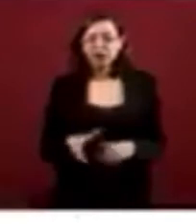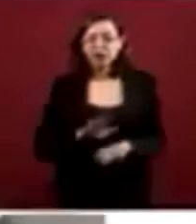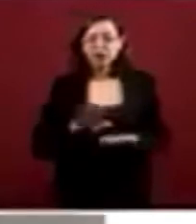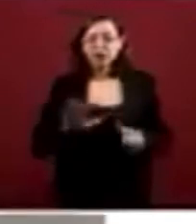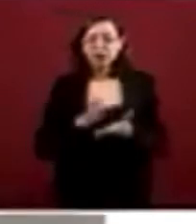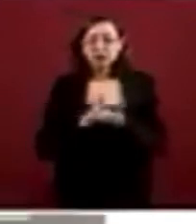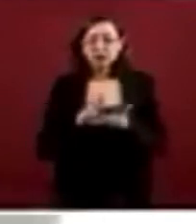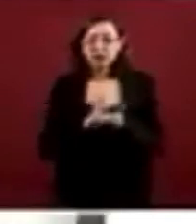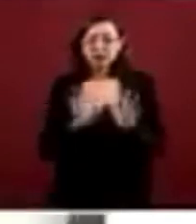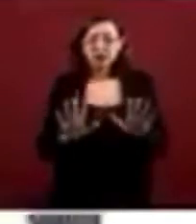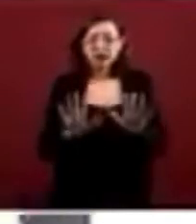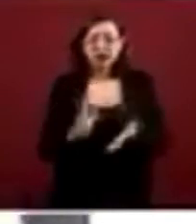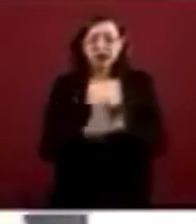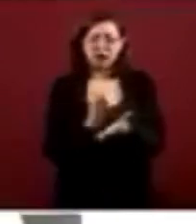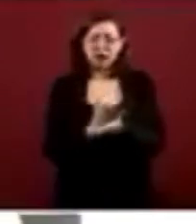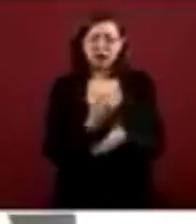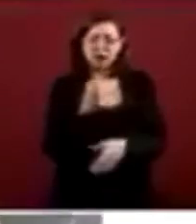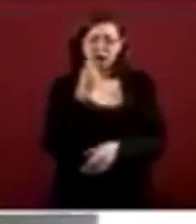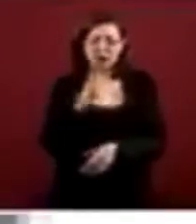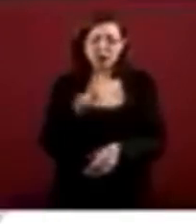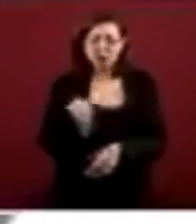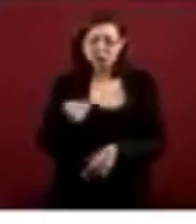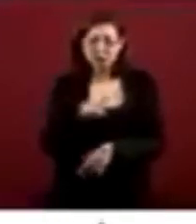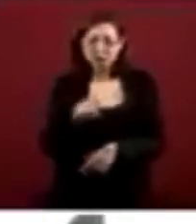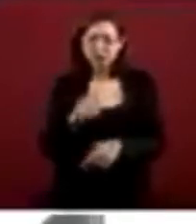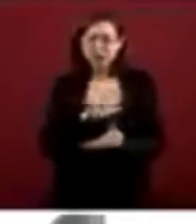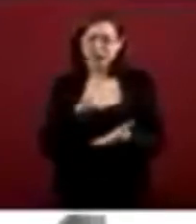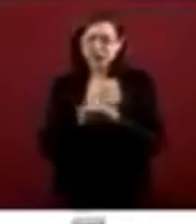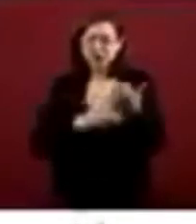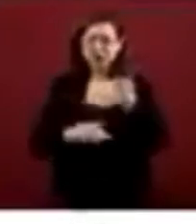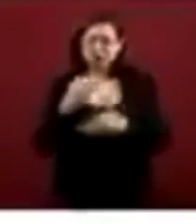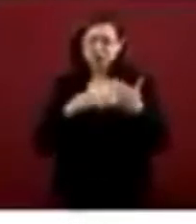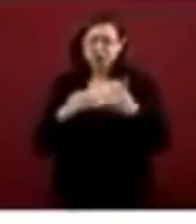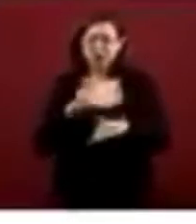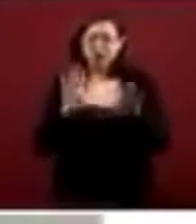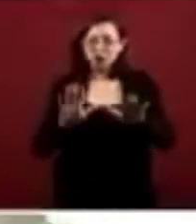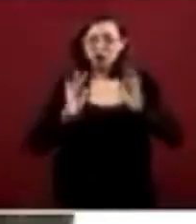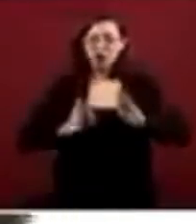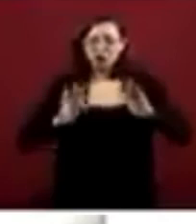ya paren todo. Eso es lo que está estableciendo él en el teléfono.